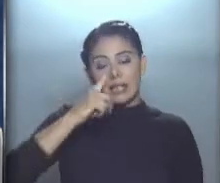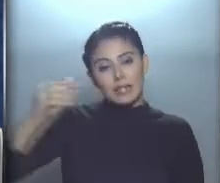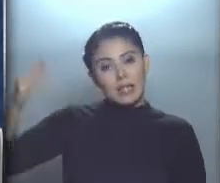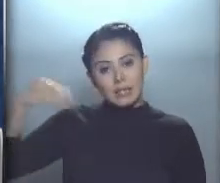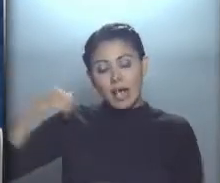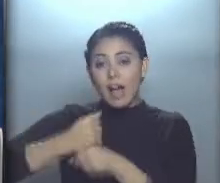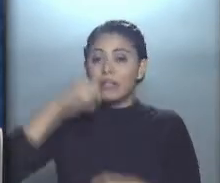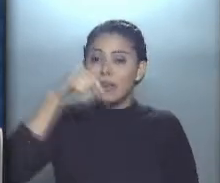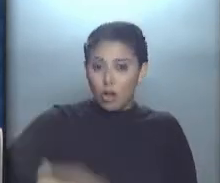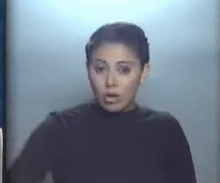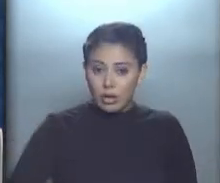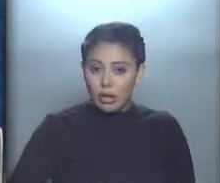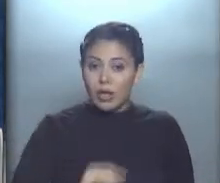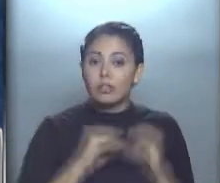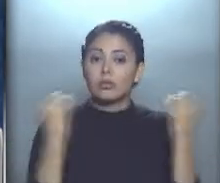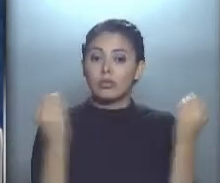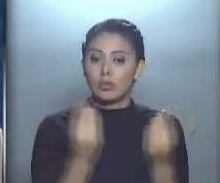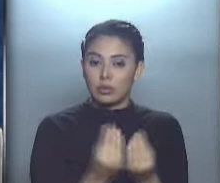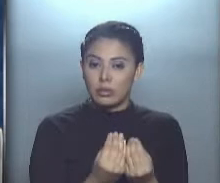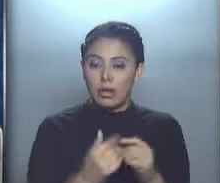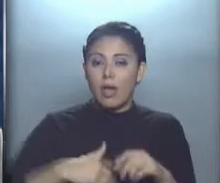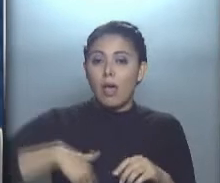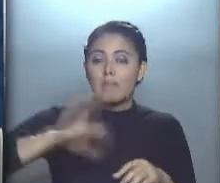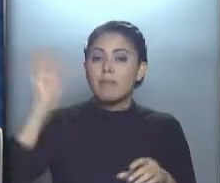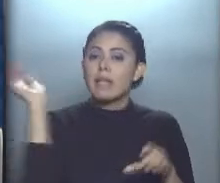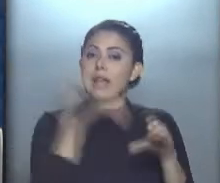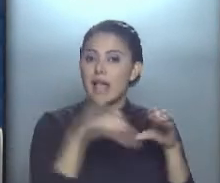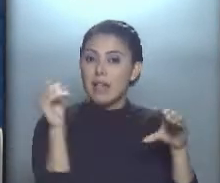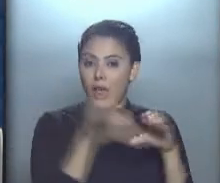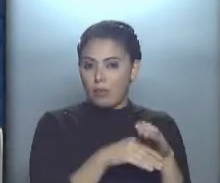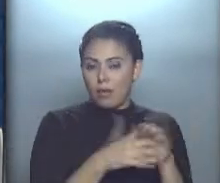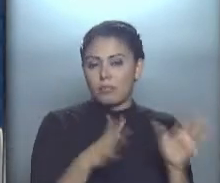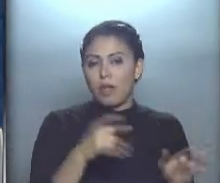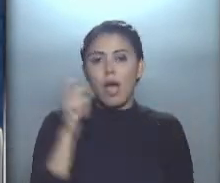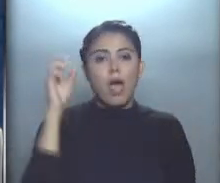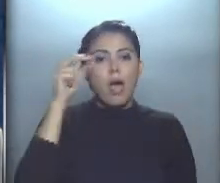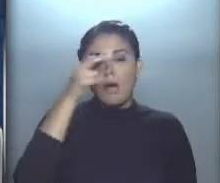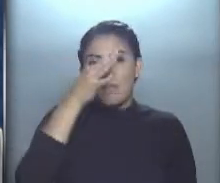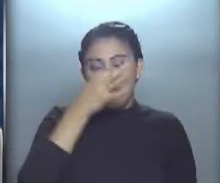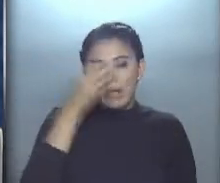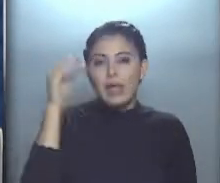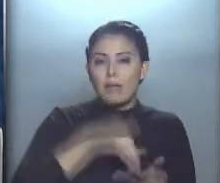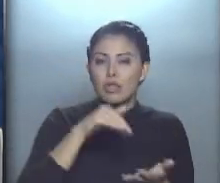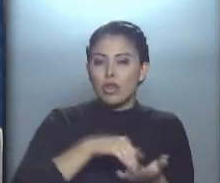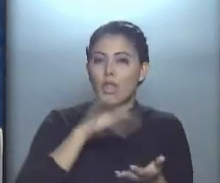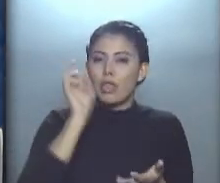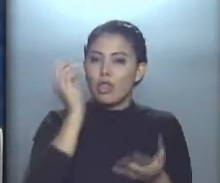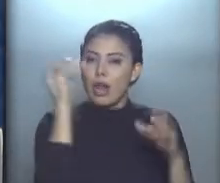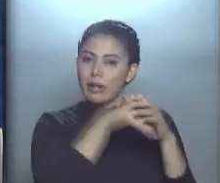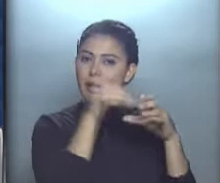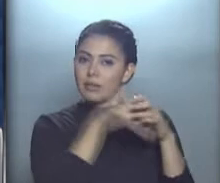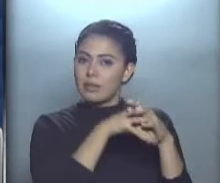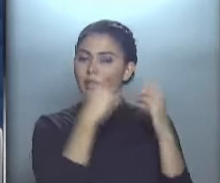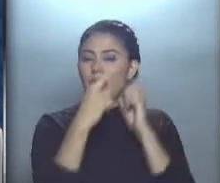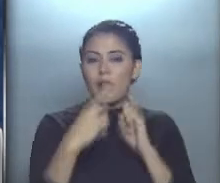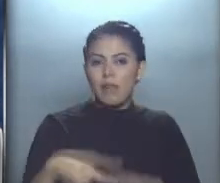tenido saldo equilibrado e incremental de reservas, aproximadamente 20 millones de dólares de reservas acumuladas con distintos